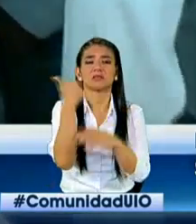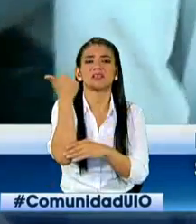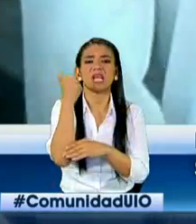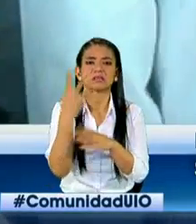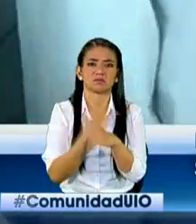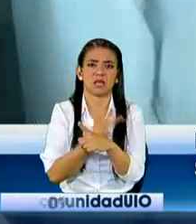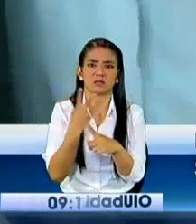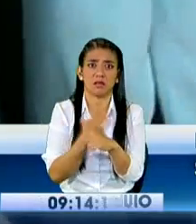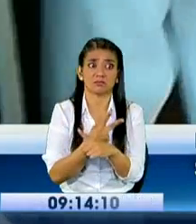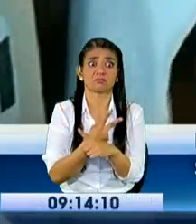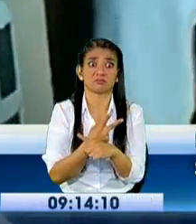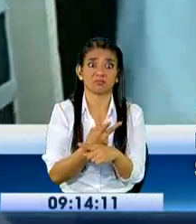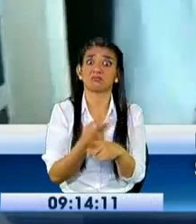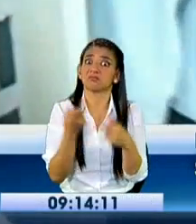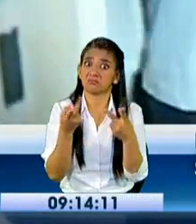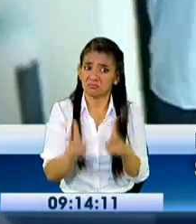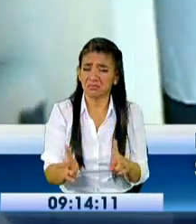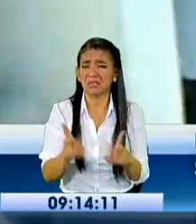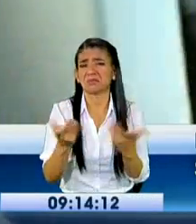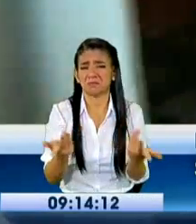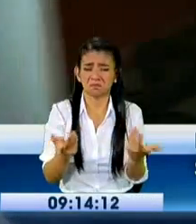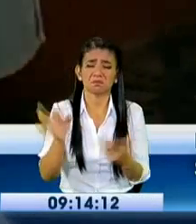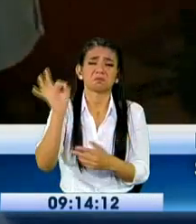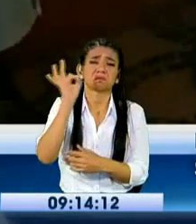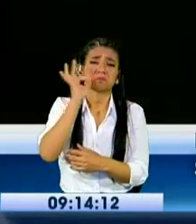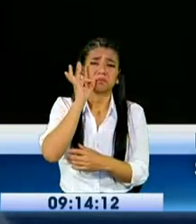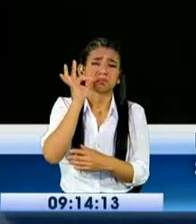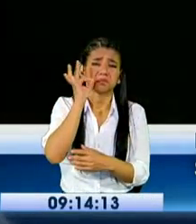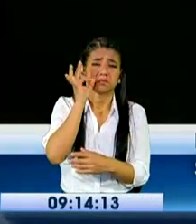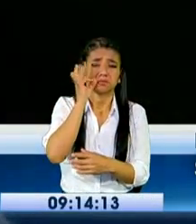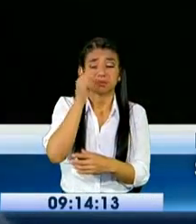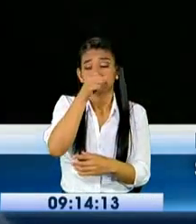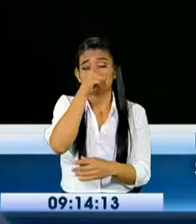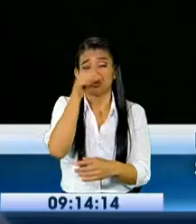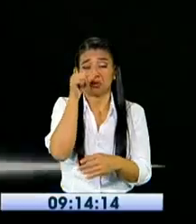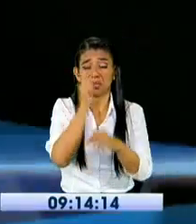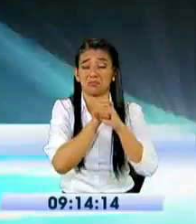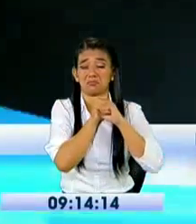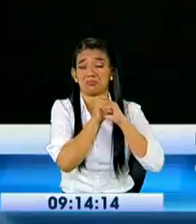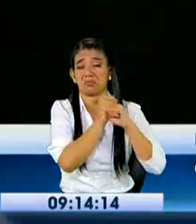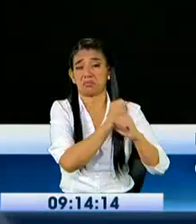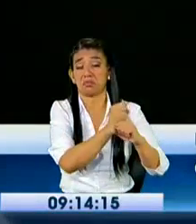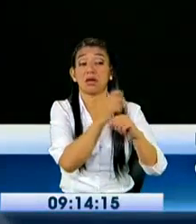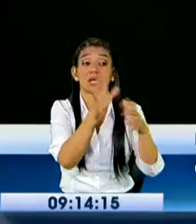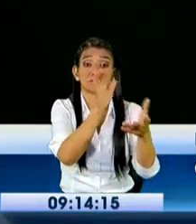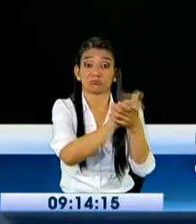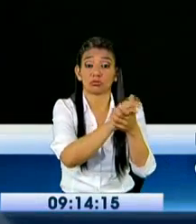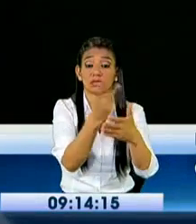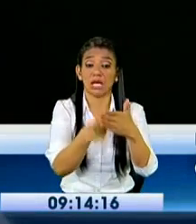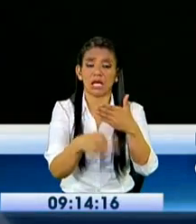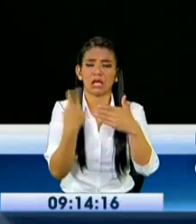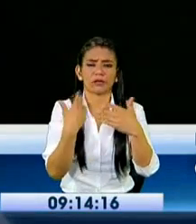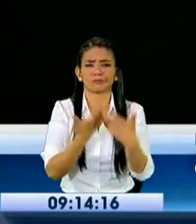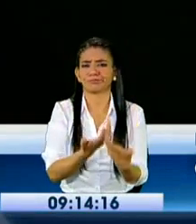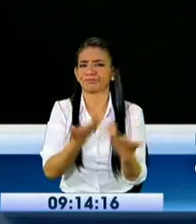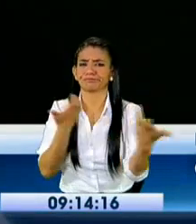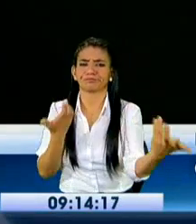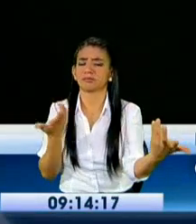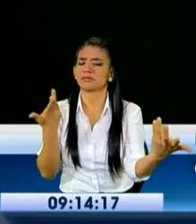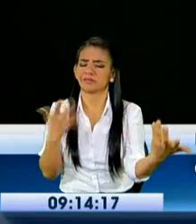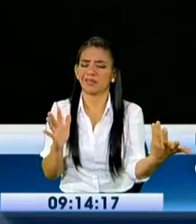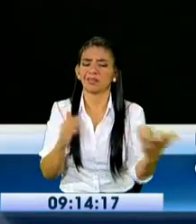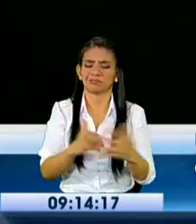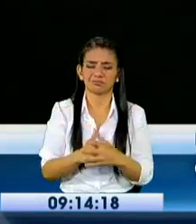ocasiones. A la par de sus delitos, empezó a hundirse en el vicio de las drogas, algo que lo alejó de su esposa y de sus 3 hijos